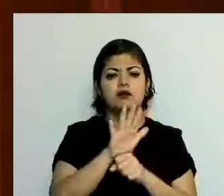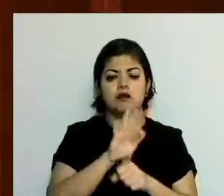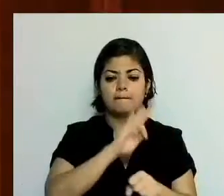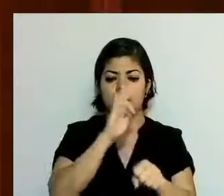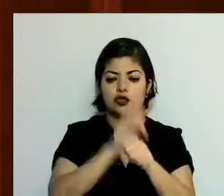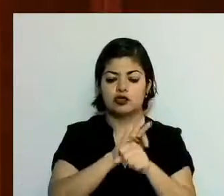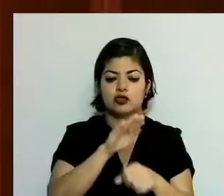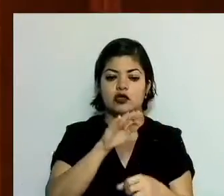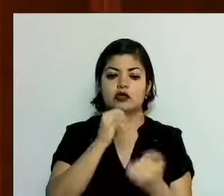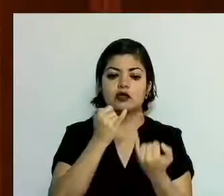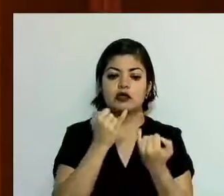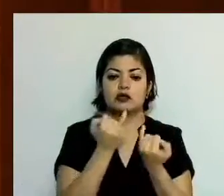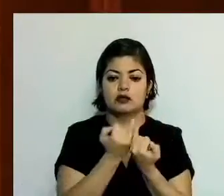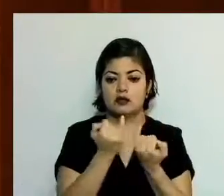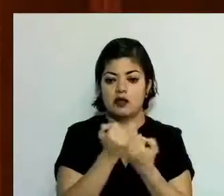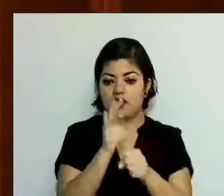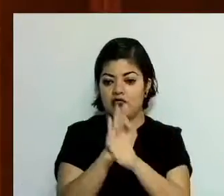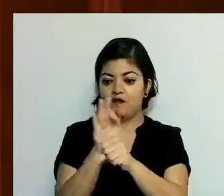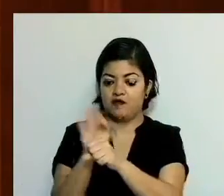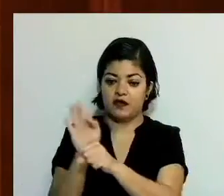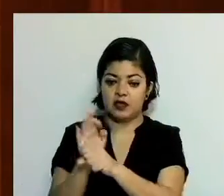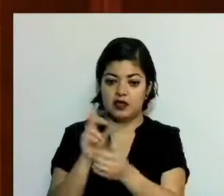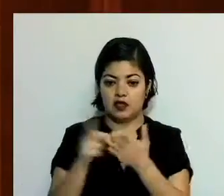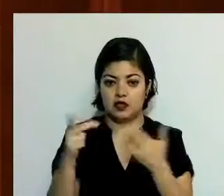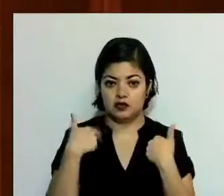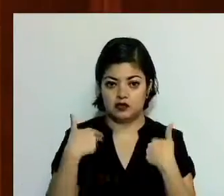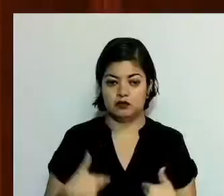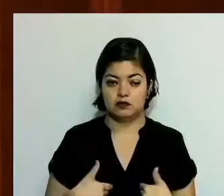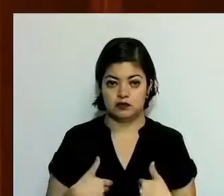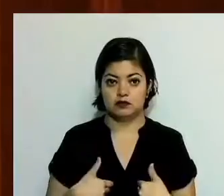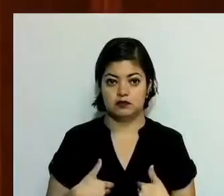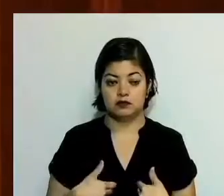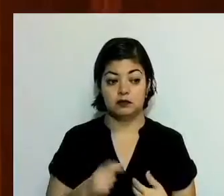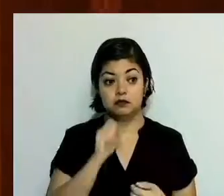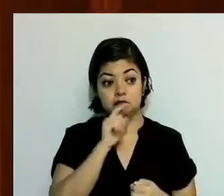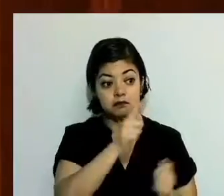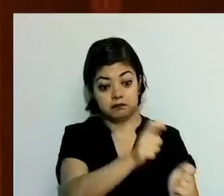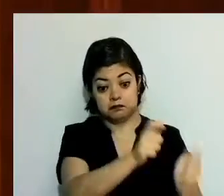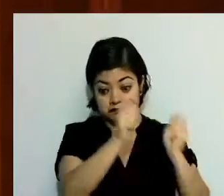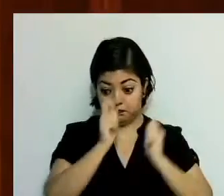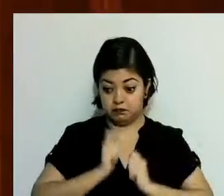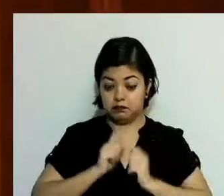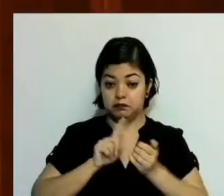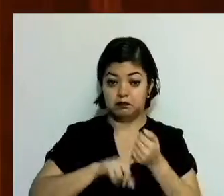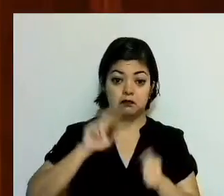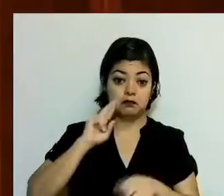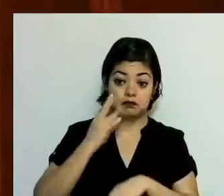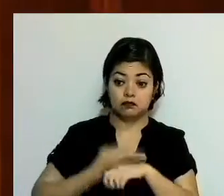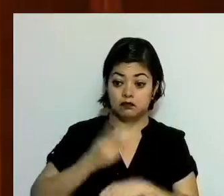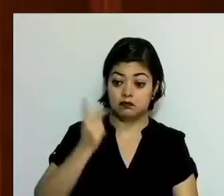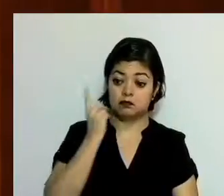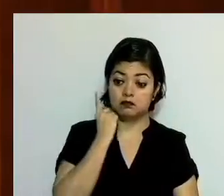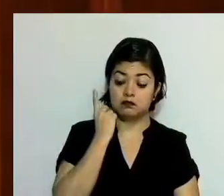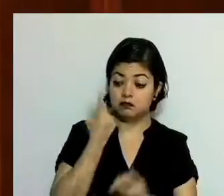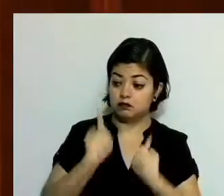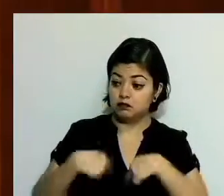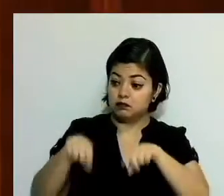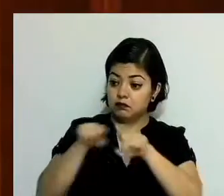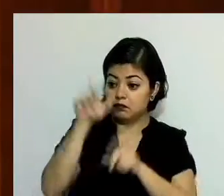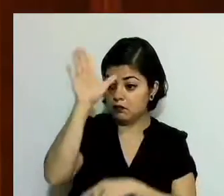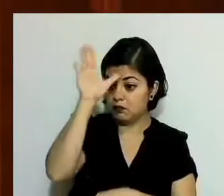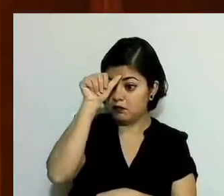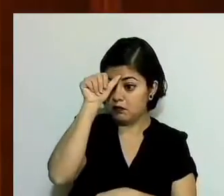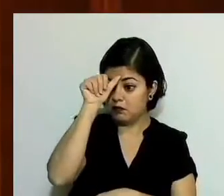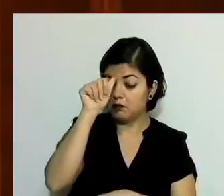los derechos humanos. En cumplimiento de la encomienda de la legislatura y con apego al acuerdo por el que se estableció